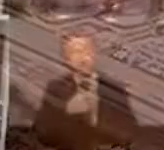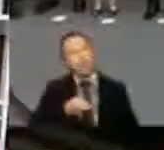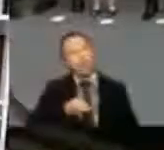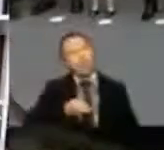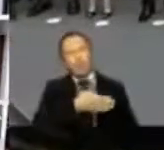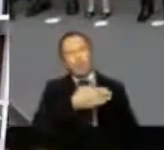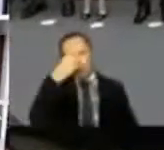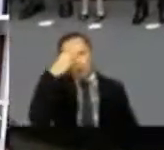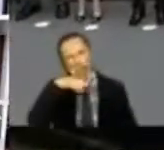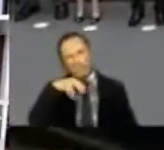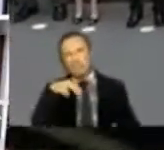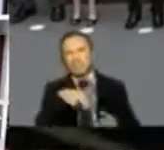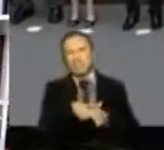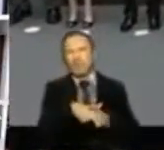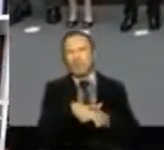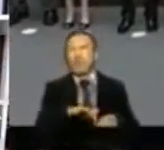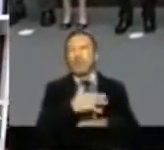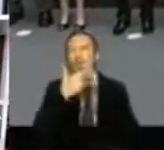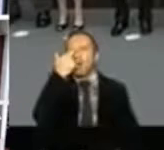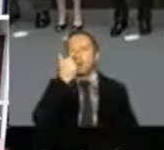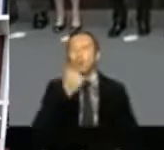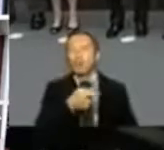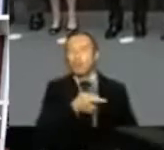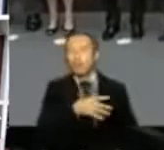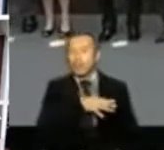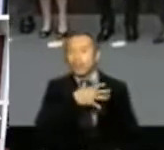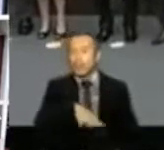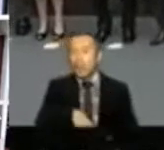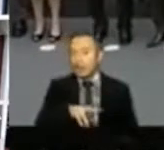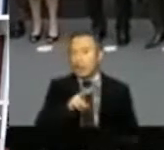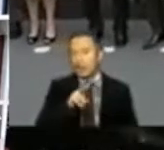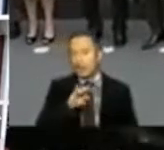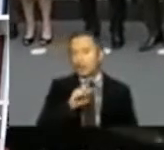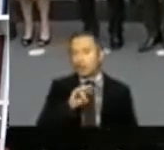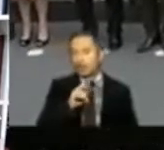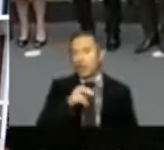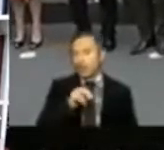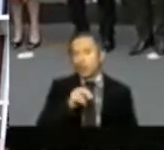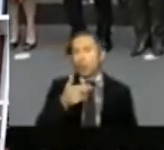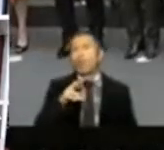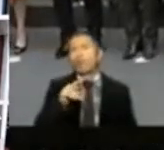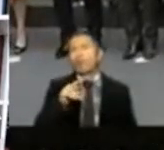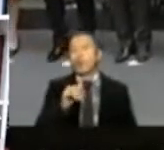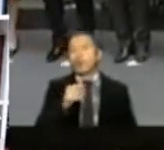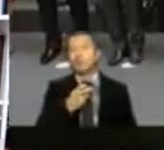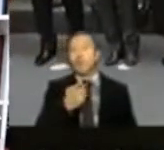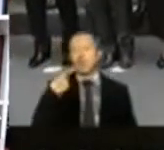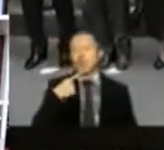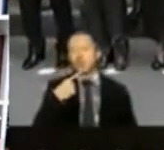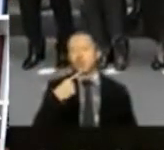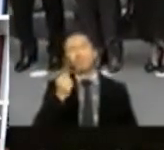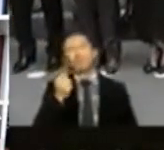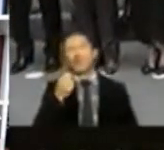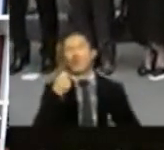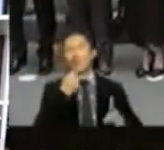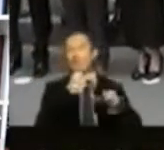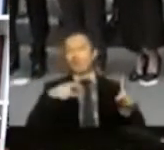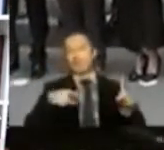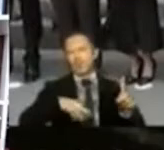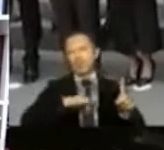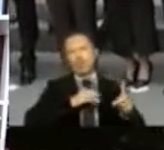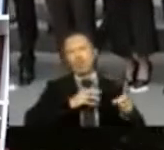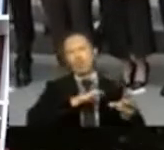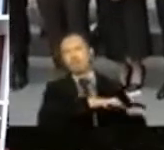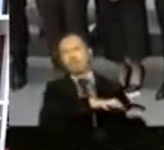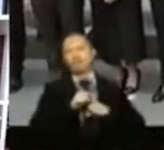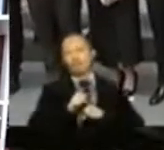que también se está combatiendo esta otra forma perversa de privatización de la energía, que era el huachicol. Se